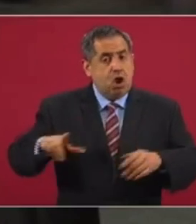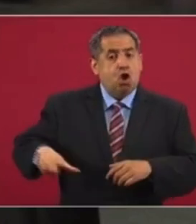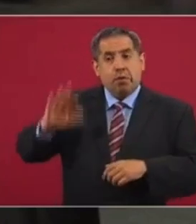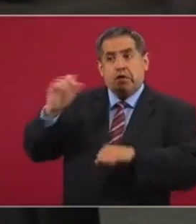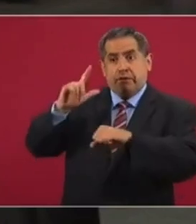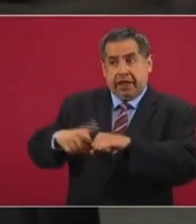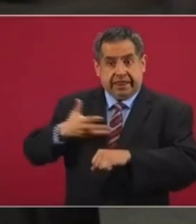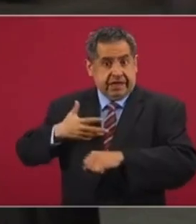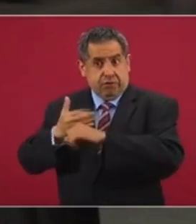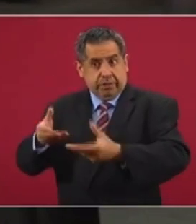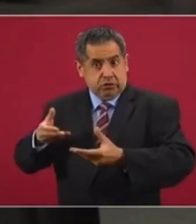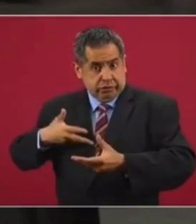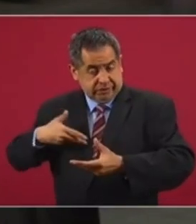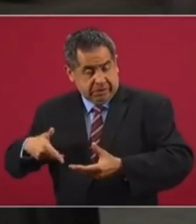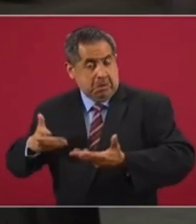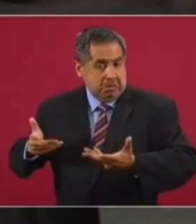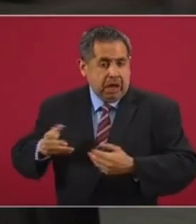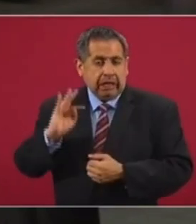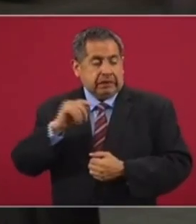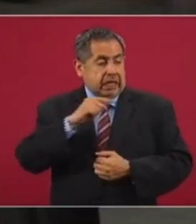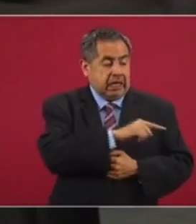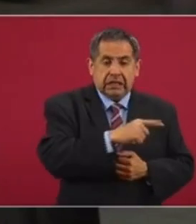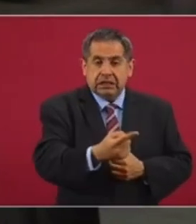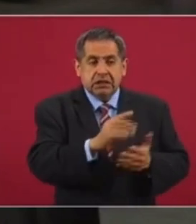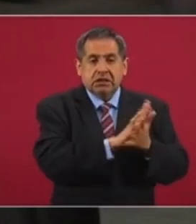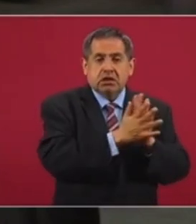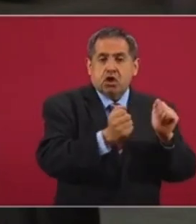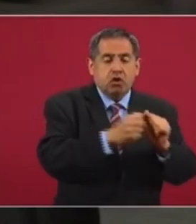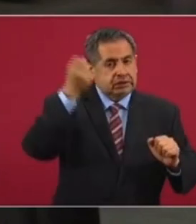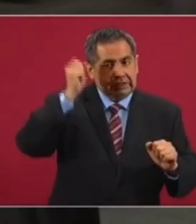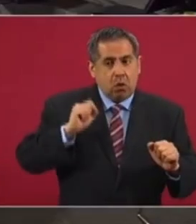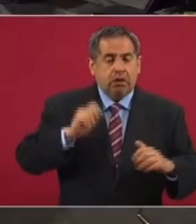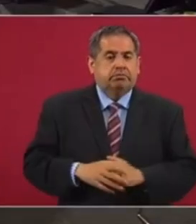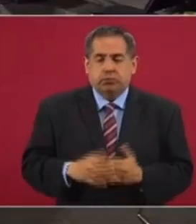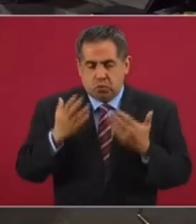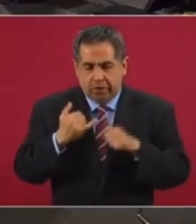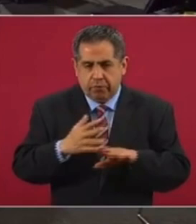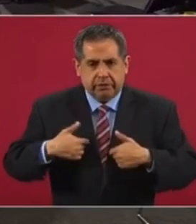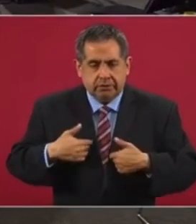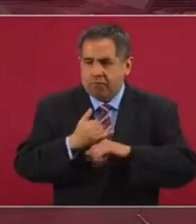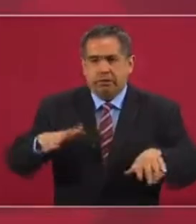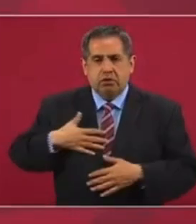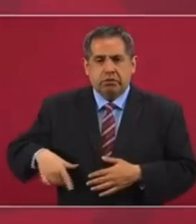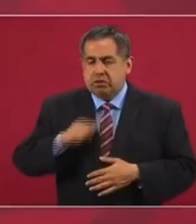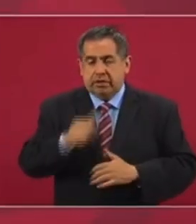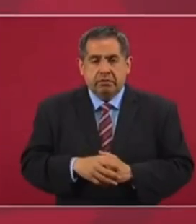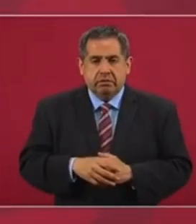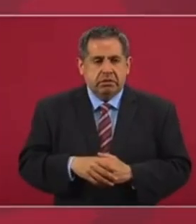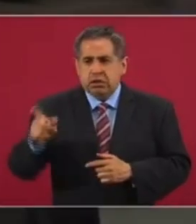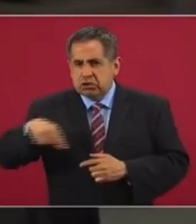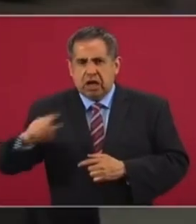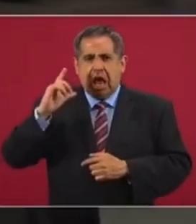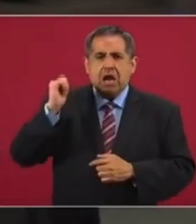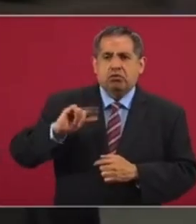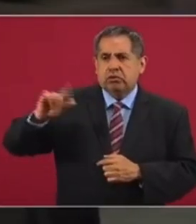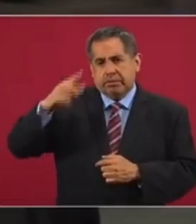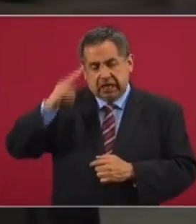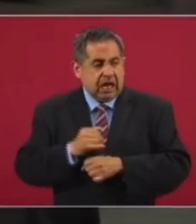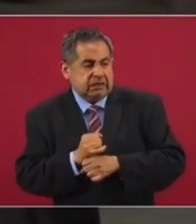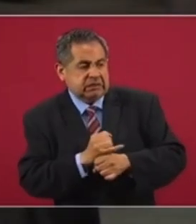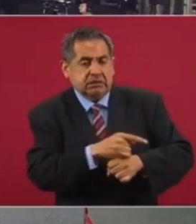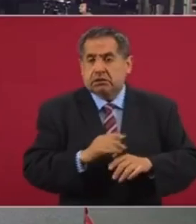federal, si es que tiene el gobierno federal información, ¿estaría relacionado con el cártel de Sinaloa? No hay información sobre eso. ¿Ni tampoco lo investiga ninguna autoridad